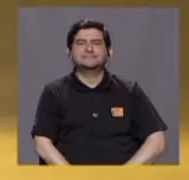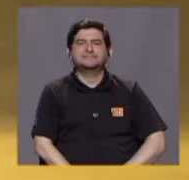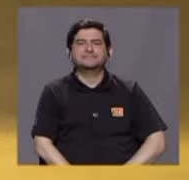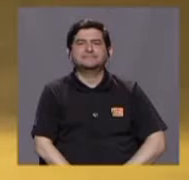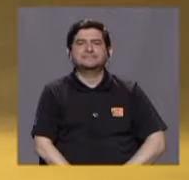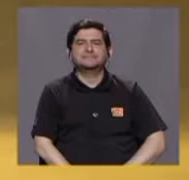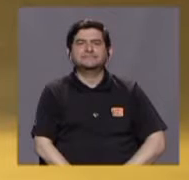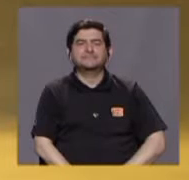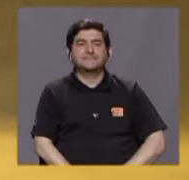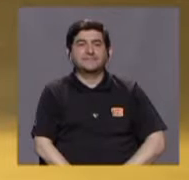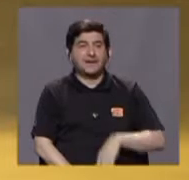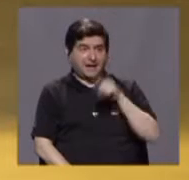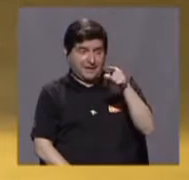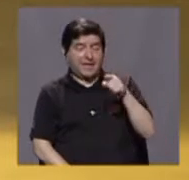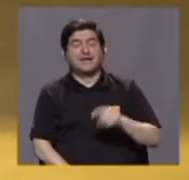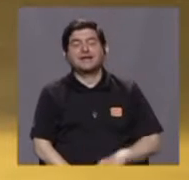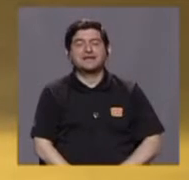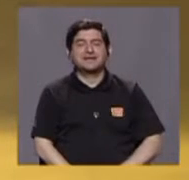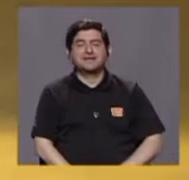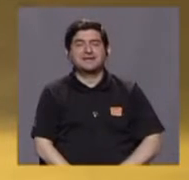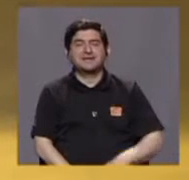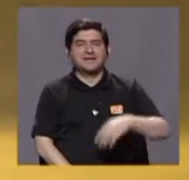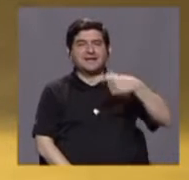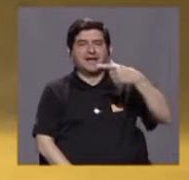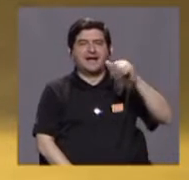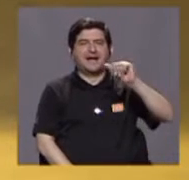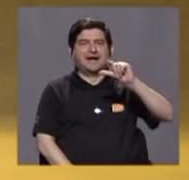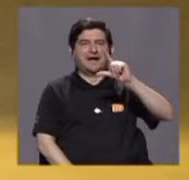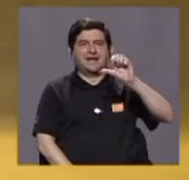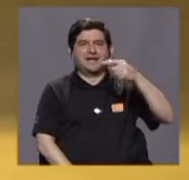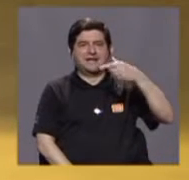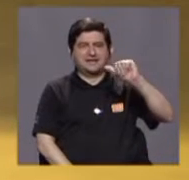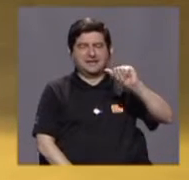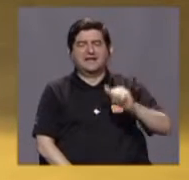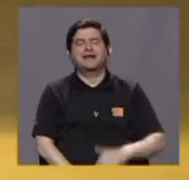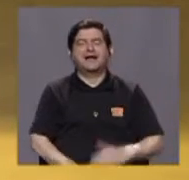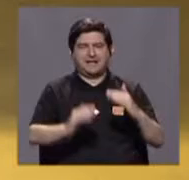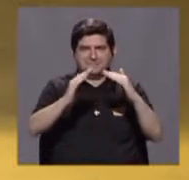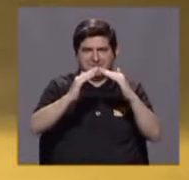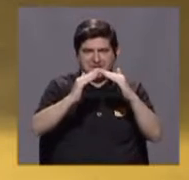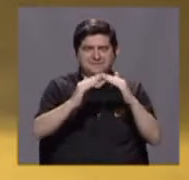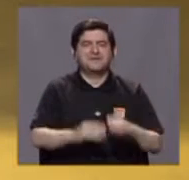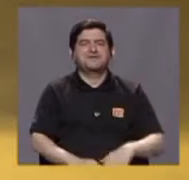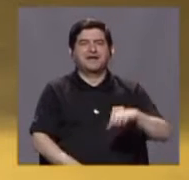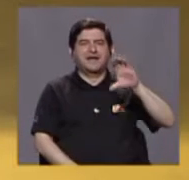es una gallega vuelta canaria, y